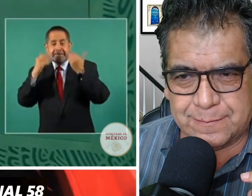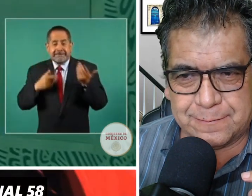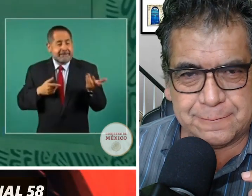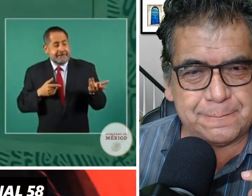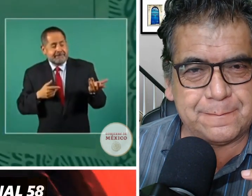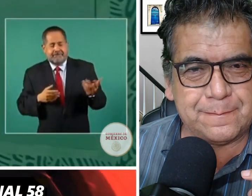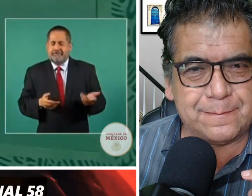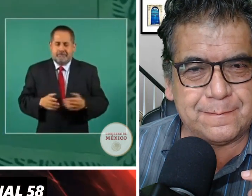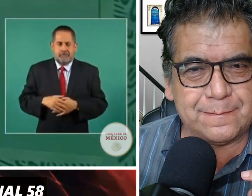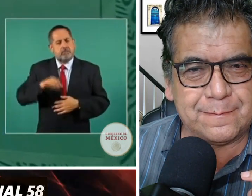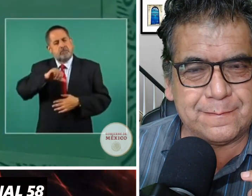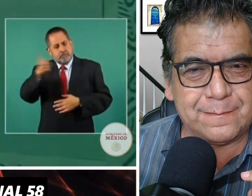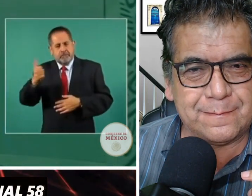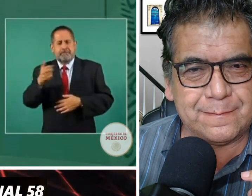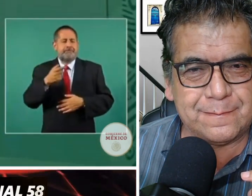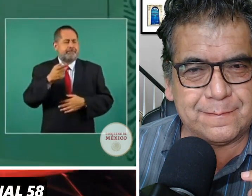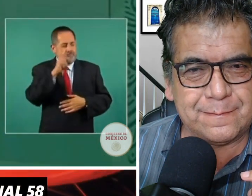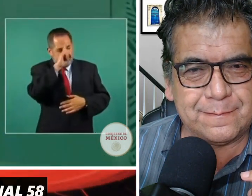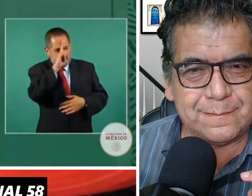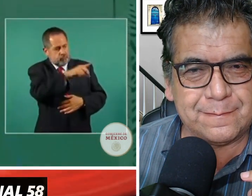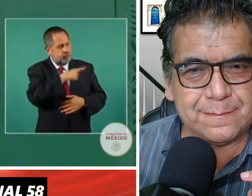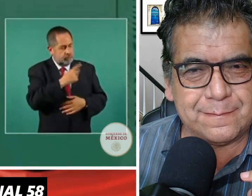Y otro que era muy serio, muy serio, muy serio,